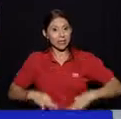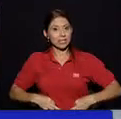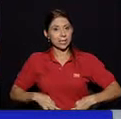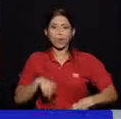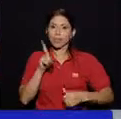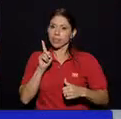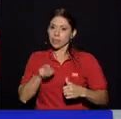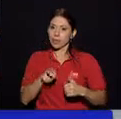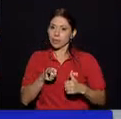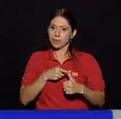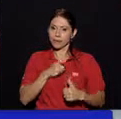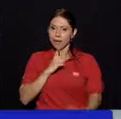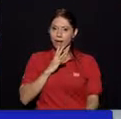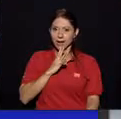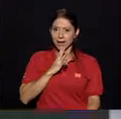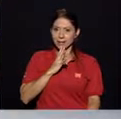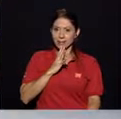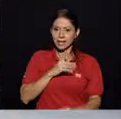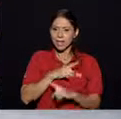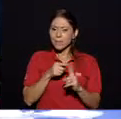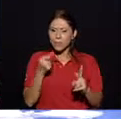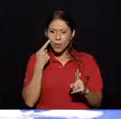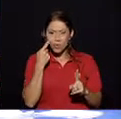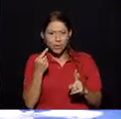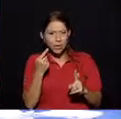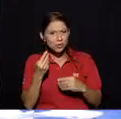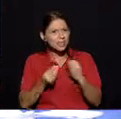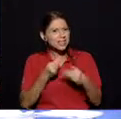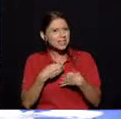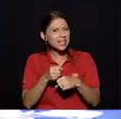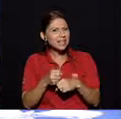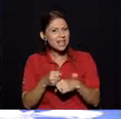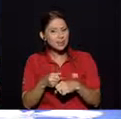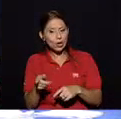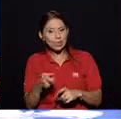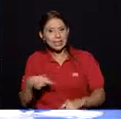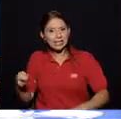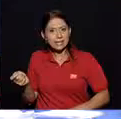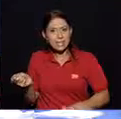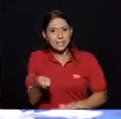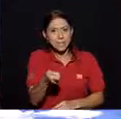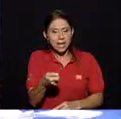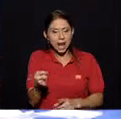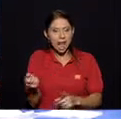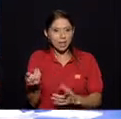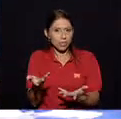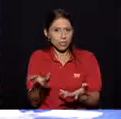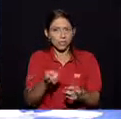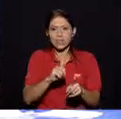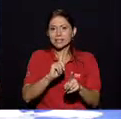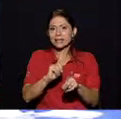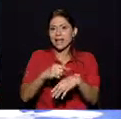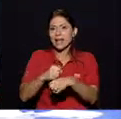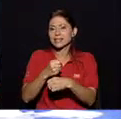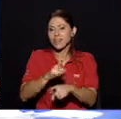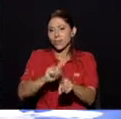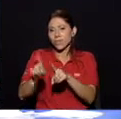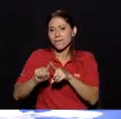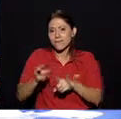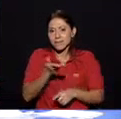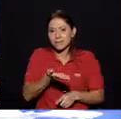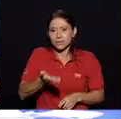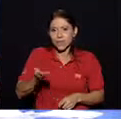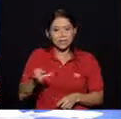son las que conducen a una buena crianza de los niños y las niñas. Entonces, yo sí creo que el